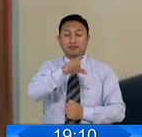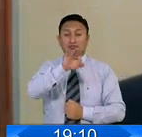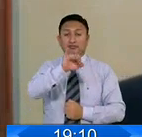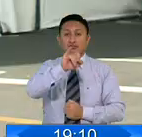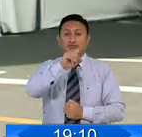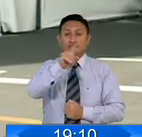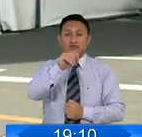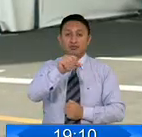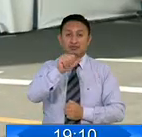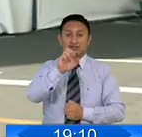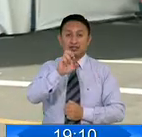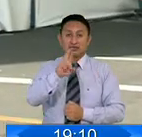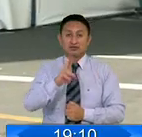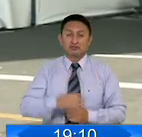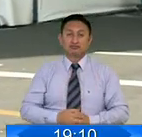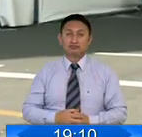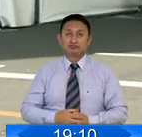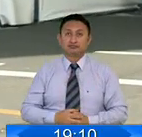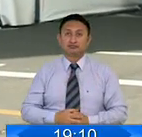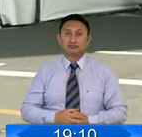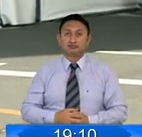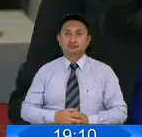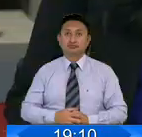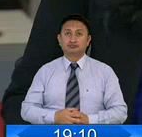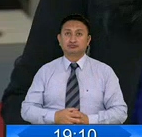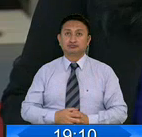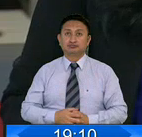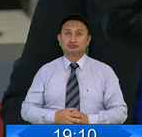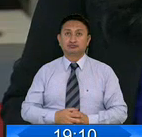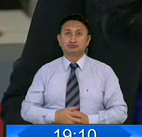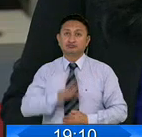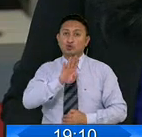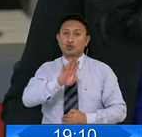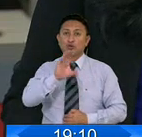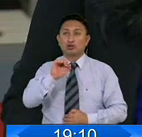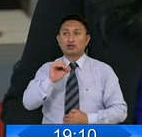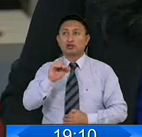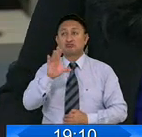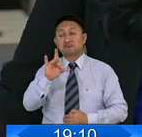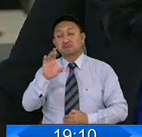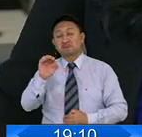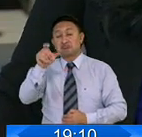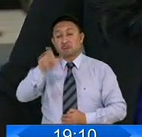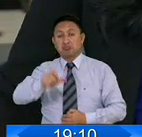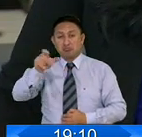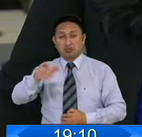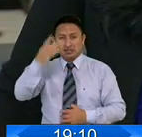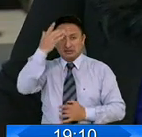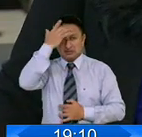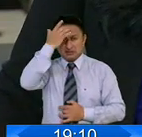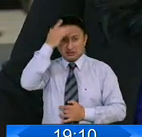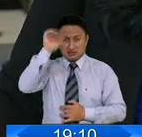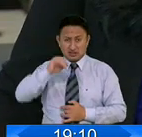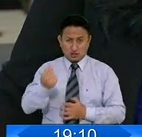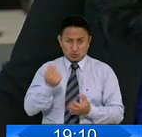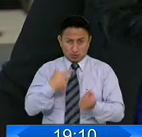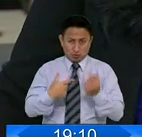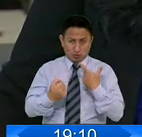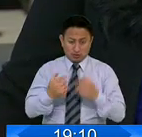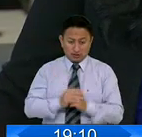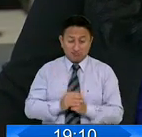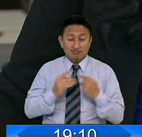Moderna. Informó Marilyn Jaramillo. Entre 40 y 80 personas con síntomas relacionados al COVID se